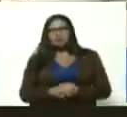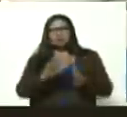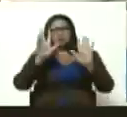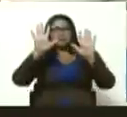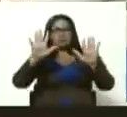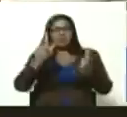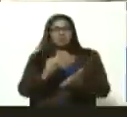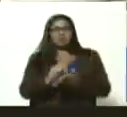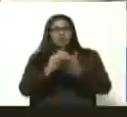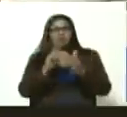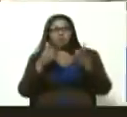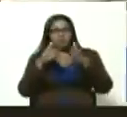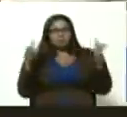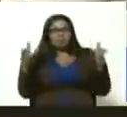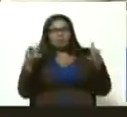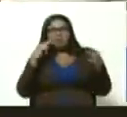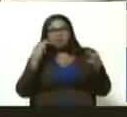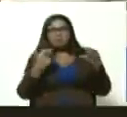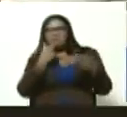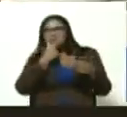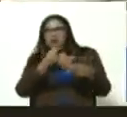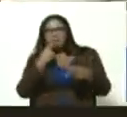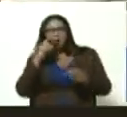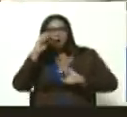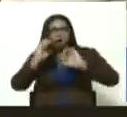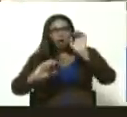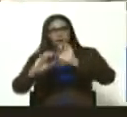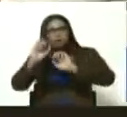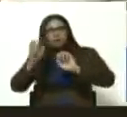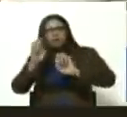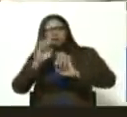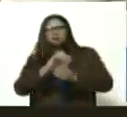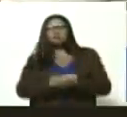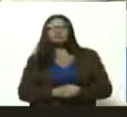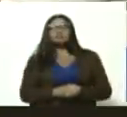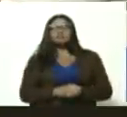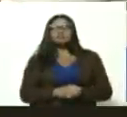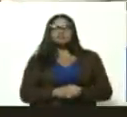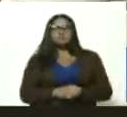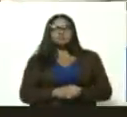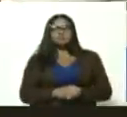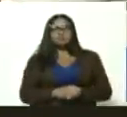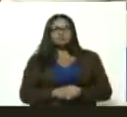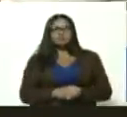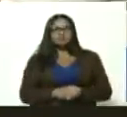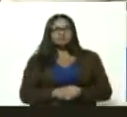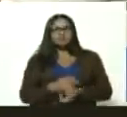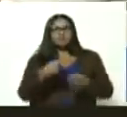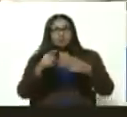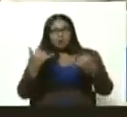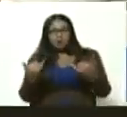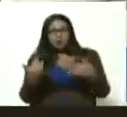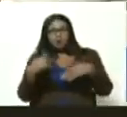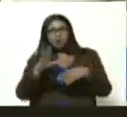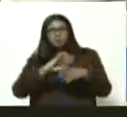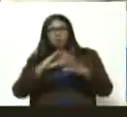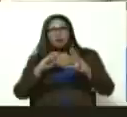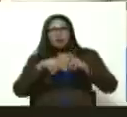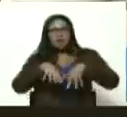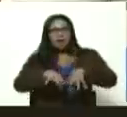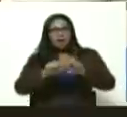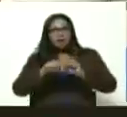es verdad gracias muy fácil calcular para el bolsillo de él mientras tanto la harina que él produce